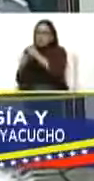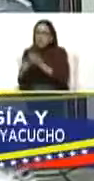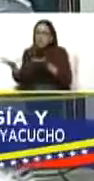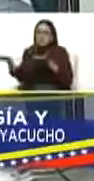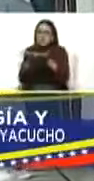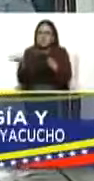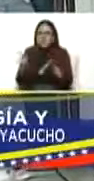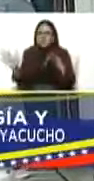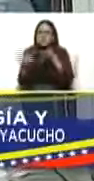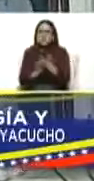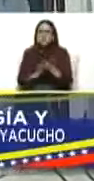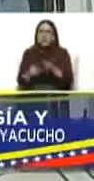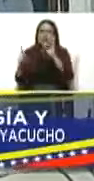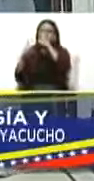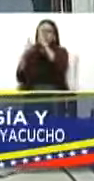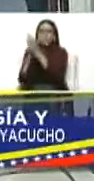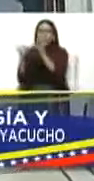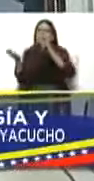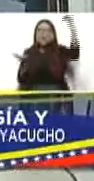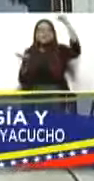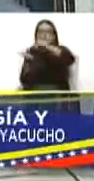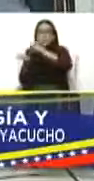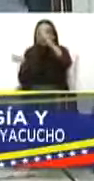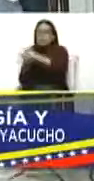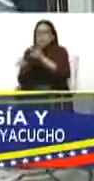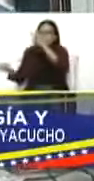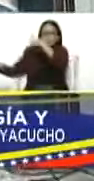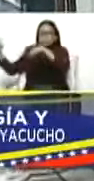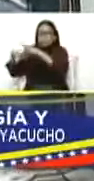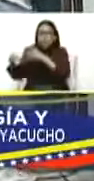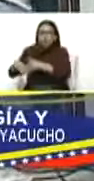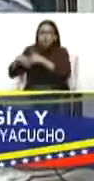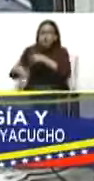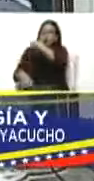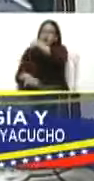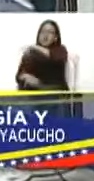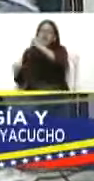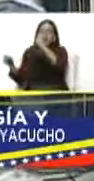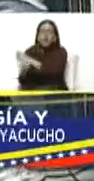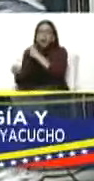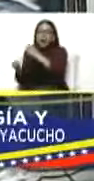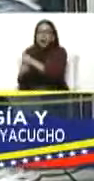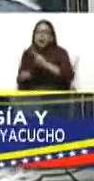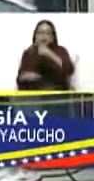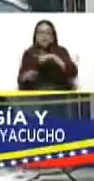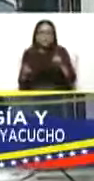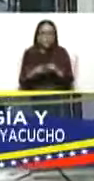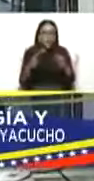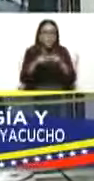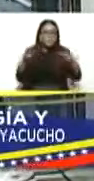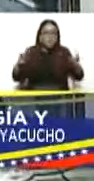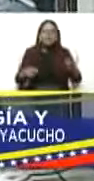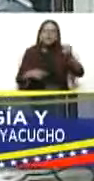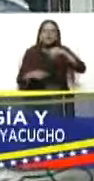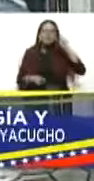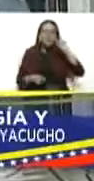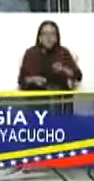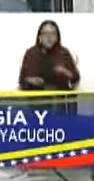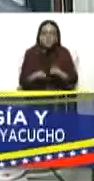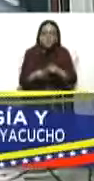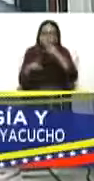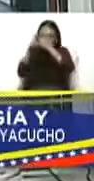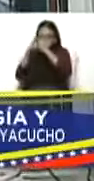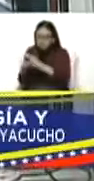gastronomía, el tema turístico, que empezó ya, bueno, gracias a Dios tenemos todo para arrancar. Yo creo que estos 100 años nos servirán a nosotros en el